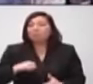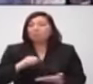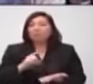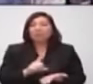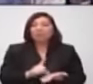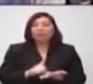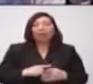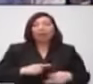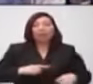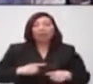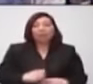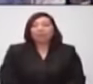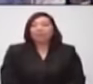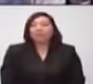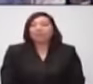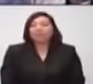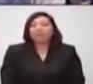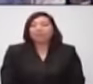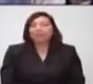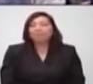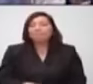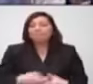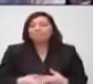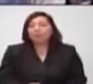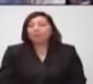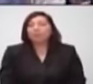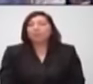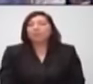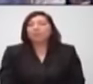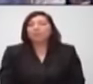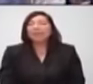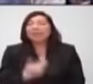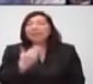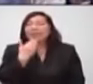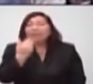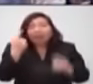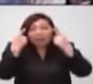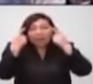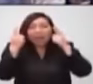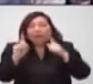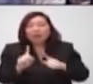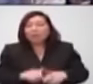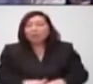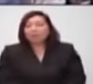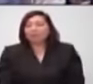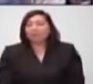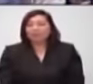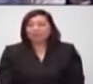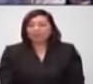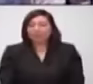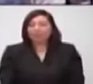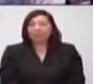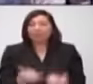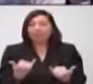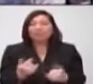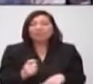el gerente municipal, el señor Miguel Priale, y el gerente de promoción de inversión privada, Diego Ferré, quienes acordaron, atrás por favor, quienes acordaron